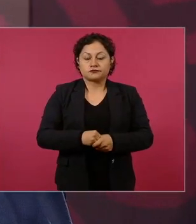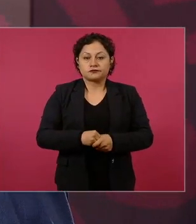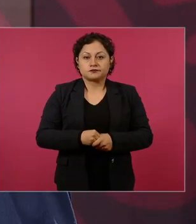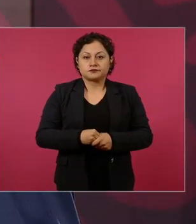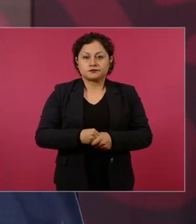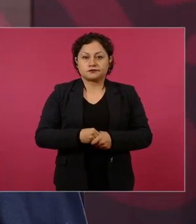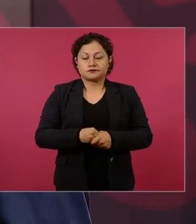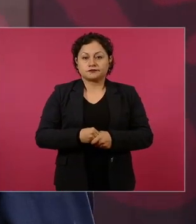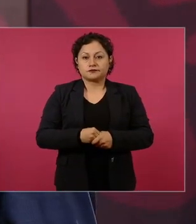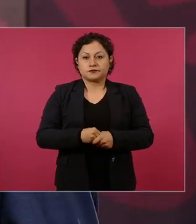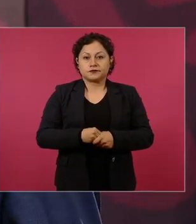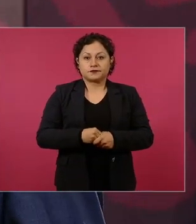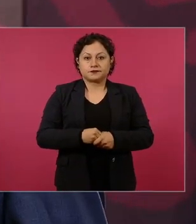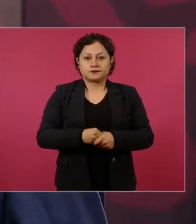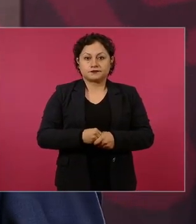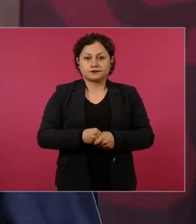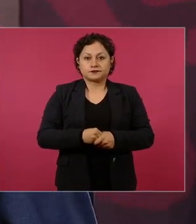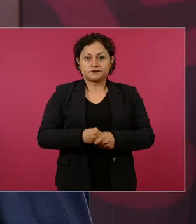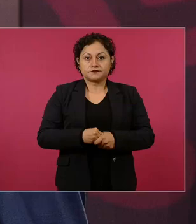ese